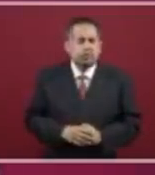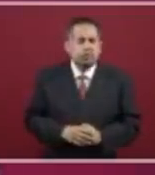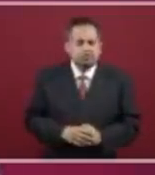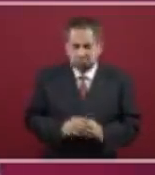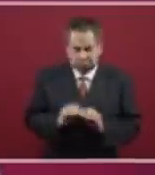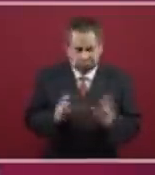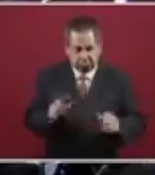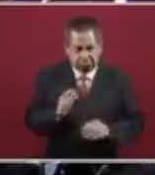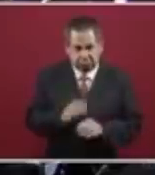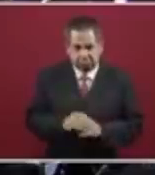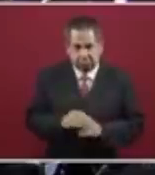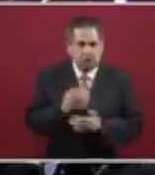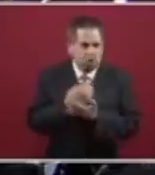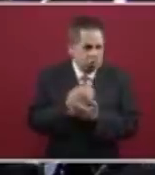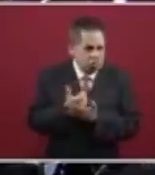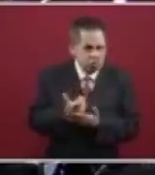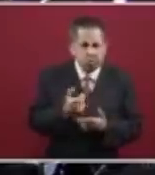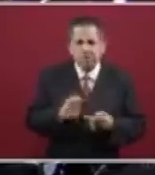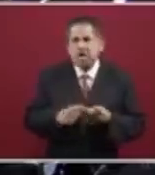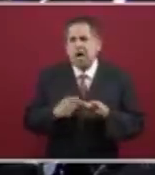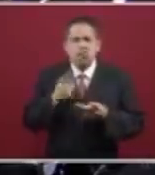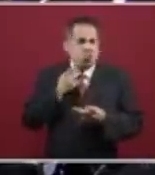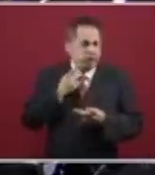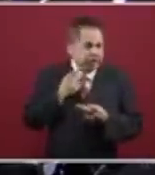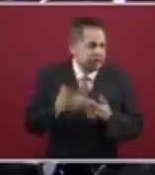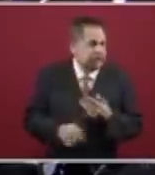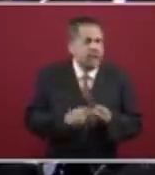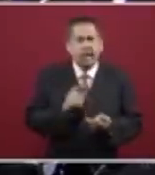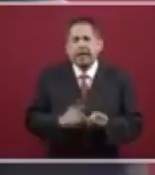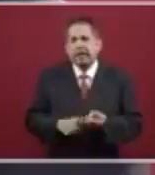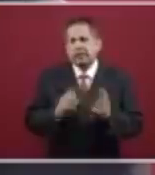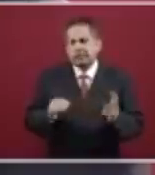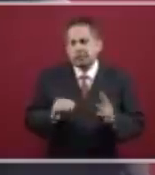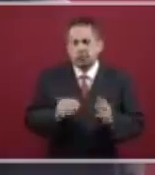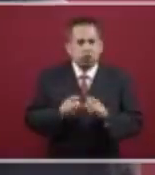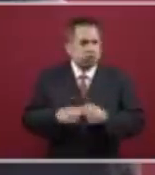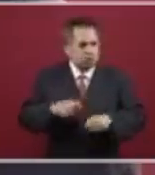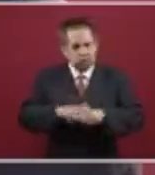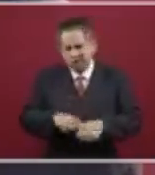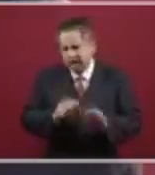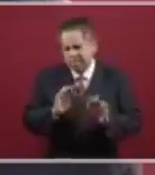en la economía, en la política, en lo social,